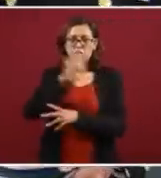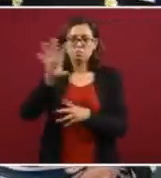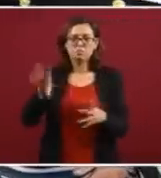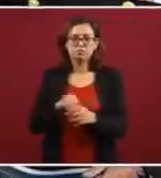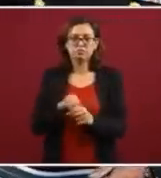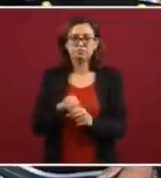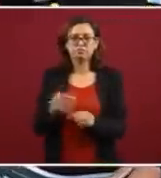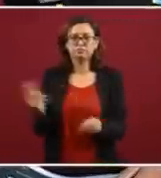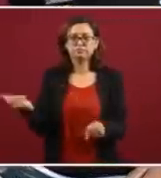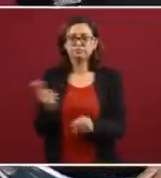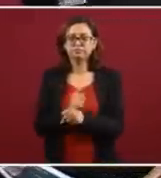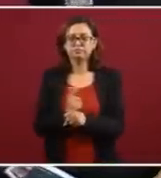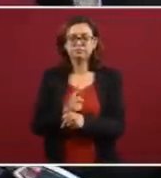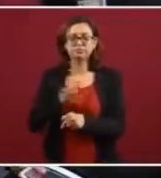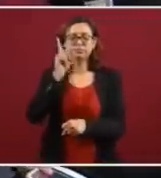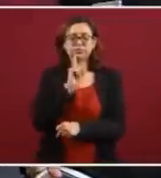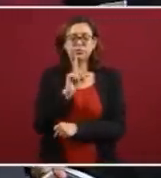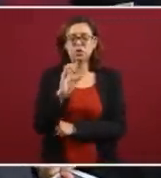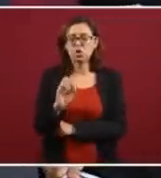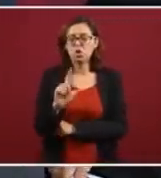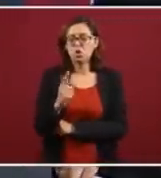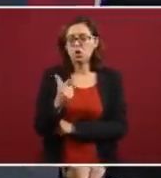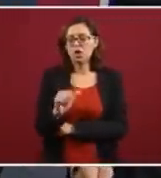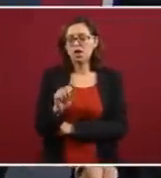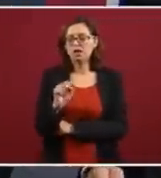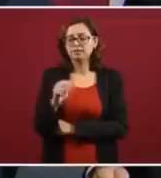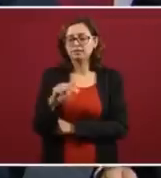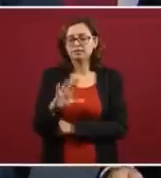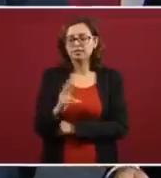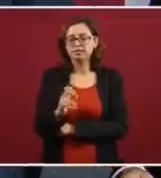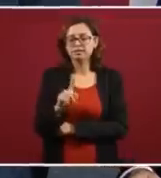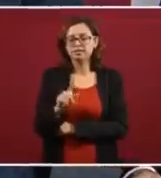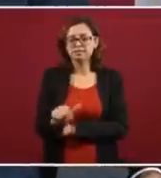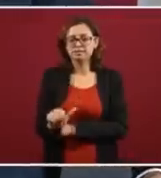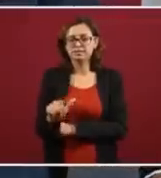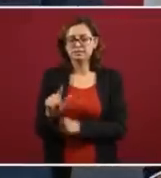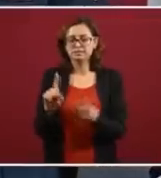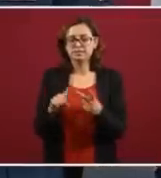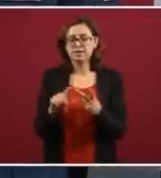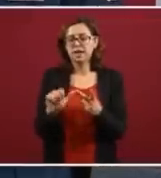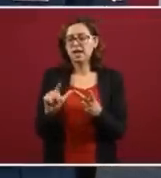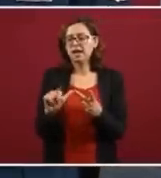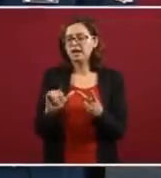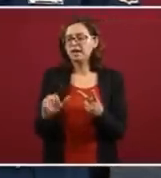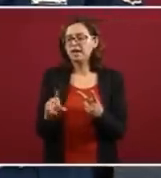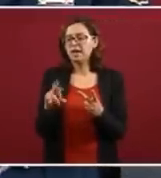La licenciada Olga Sánchez Cordero, Alejandro Encinas,